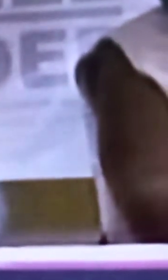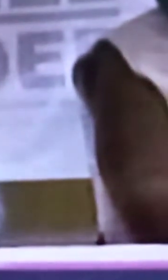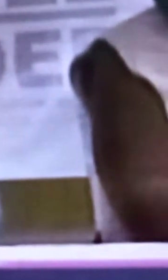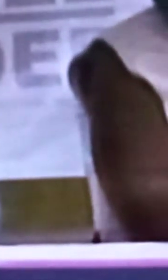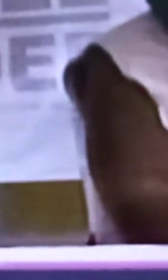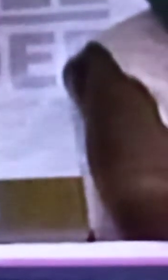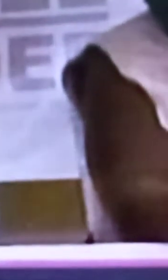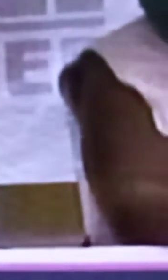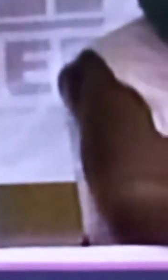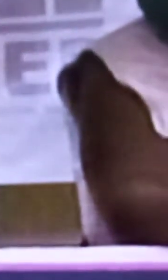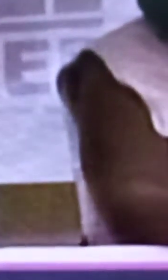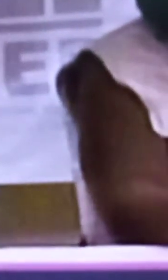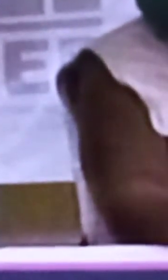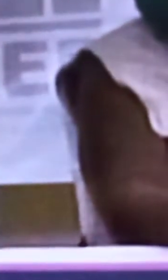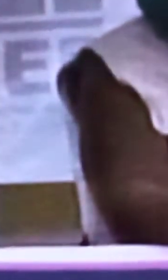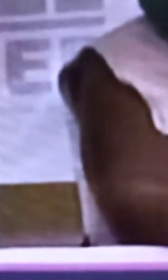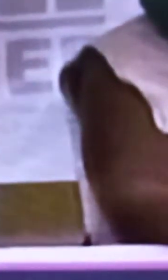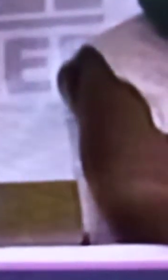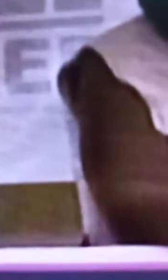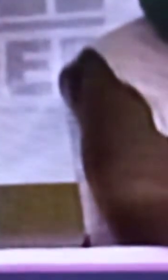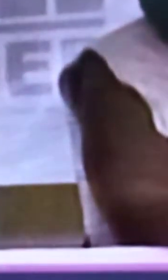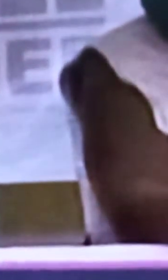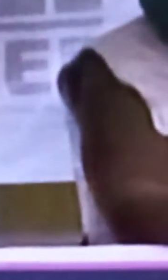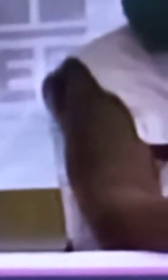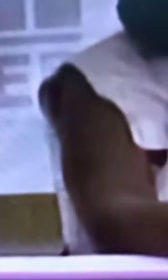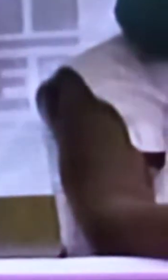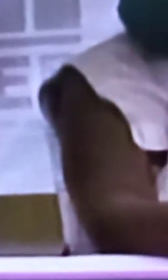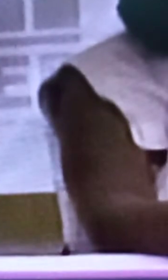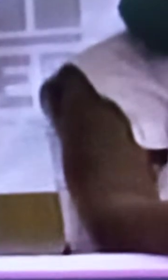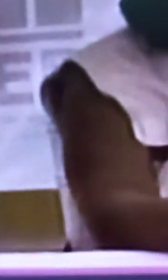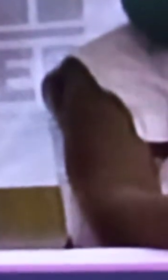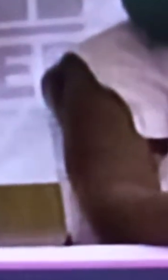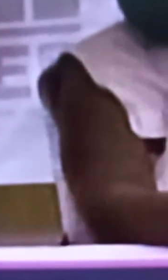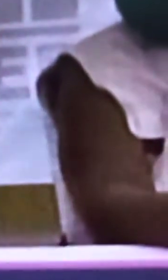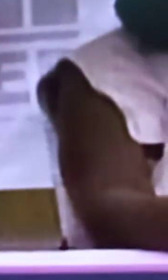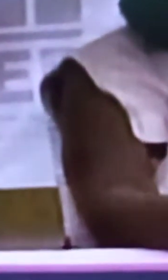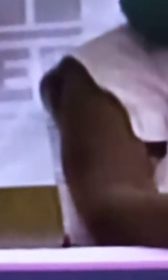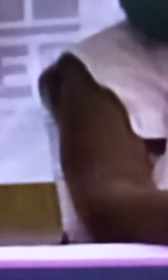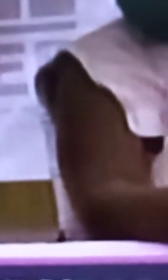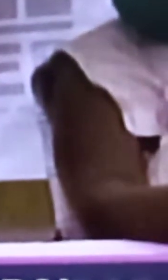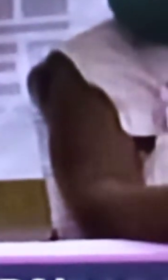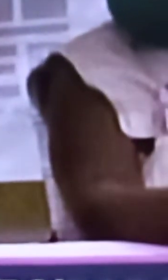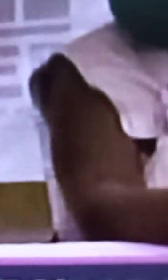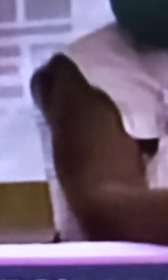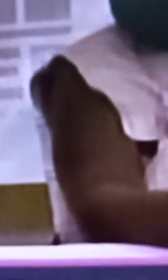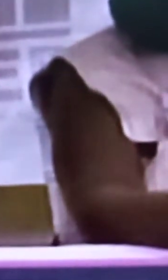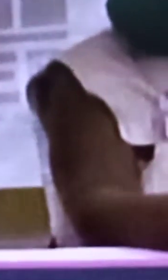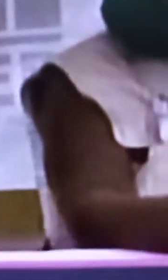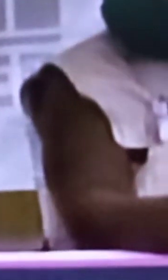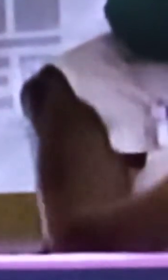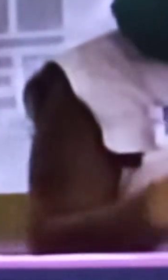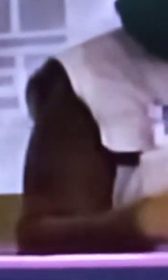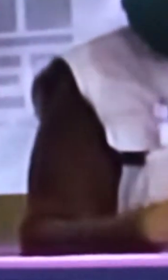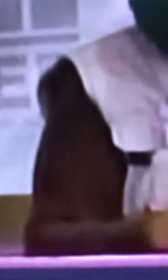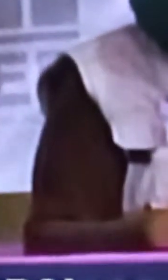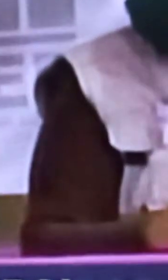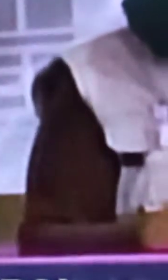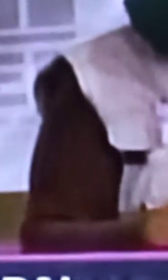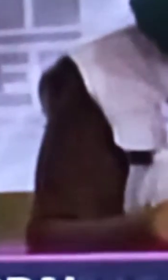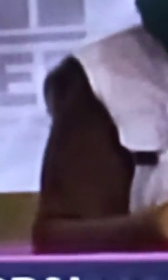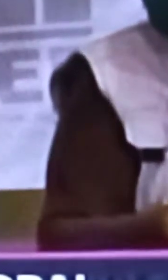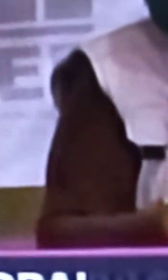anuladas. En caso de que hubiese un acta anulada, se recuerda, se tendría que